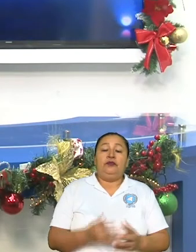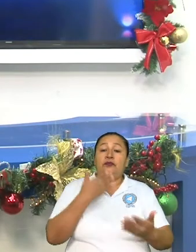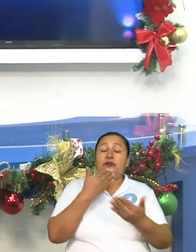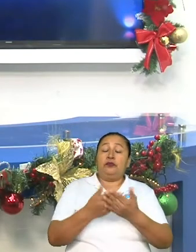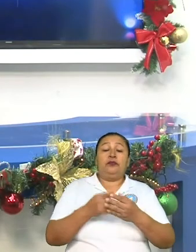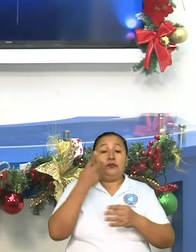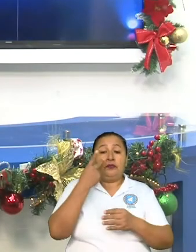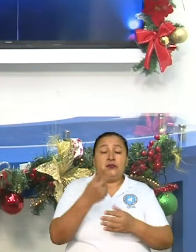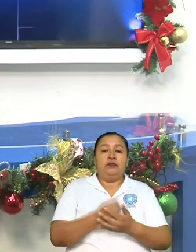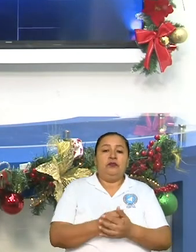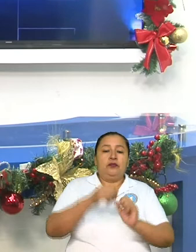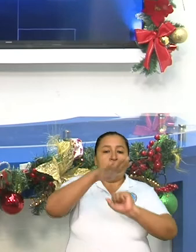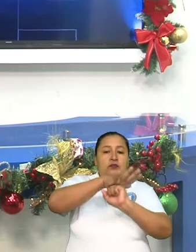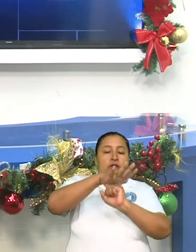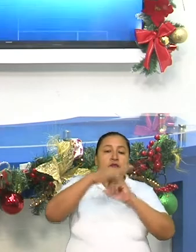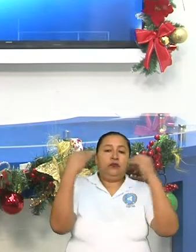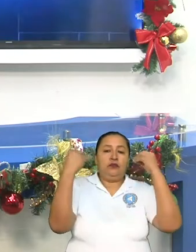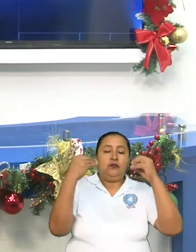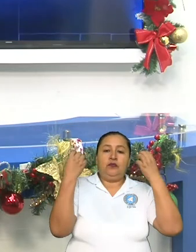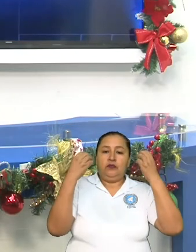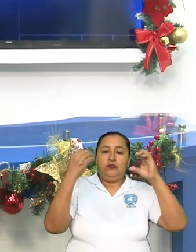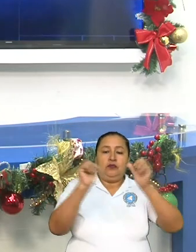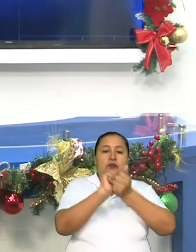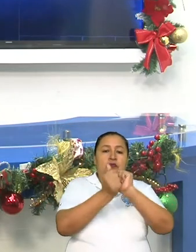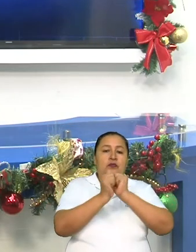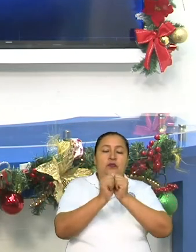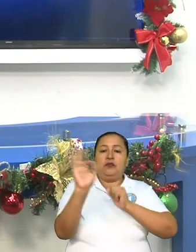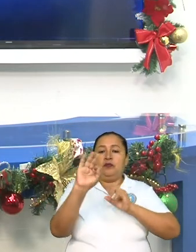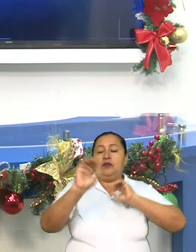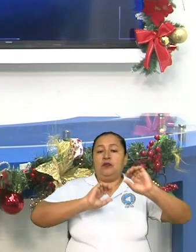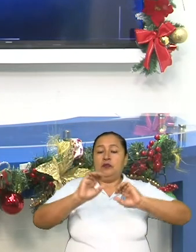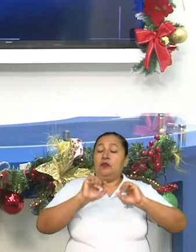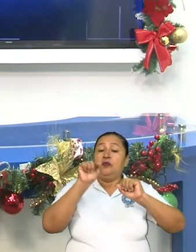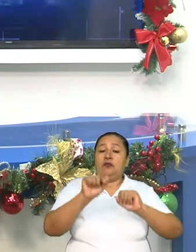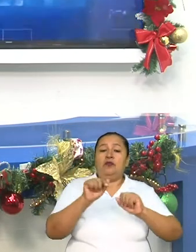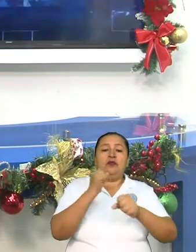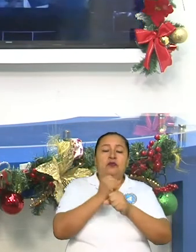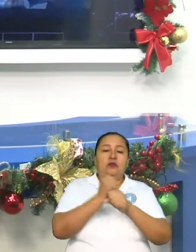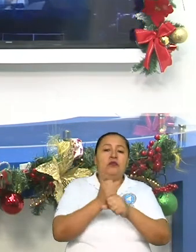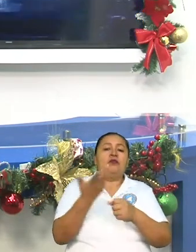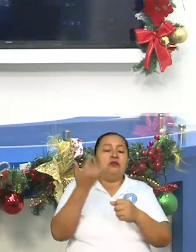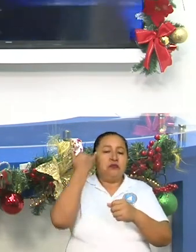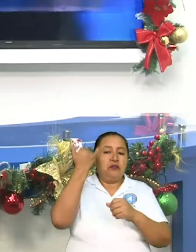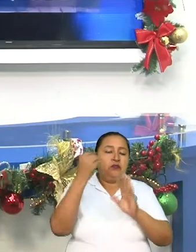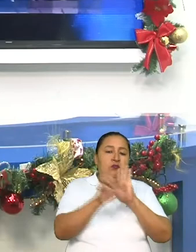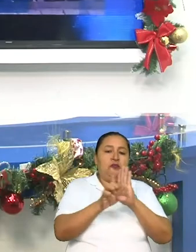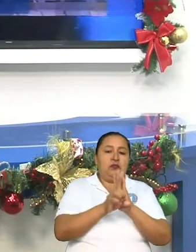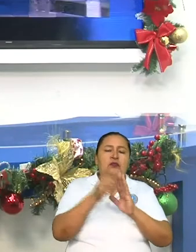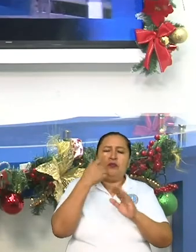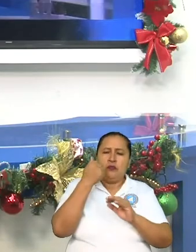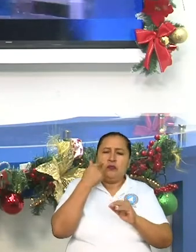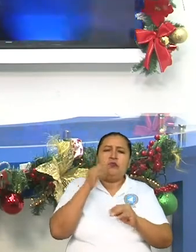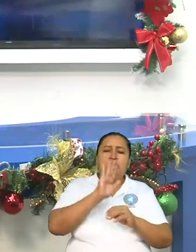Gracias por su sintonía. La Comisión de Educación, Cultura, Deportes y Medios de Comunicación trabaja en una iniciativa de ley que reconocerá